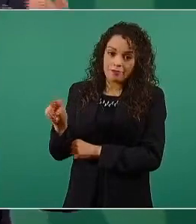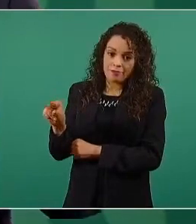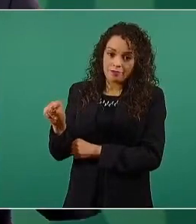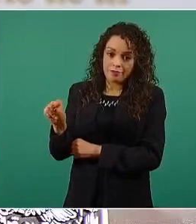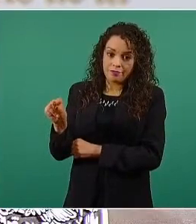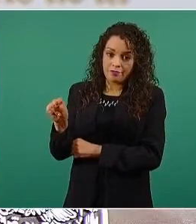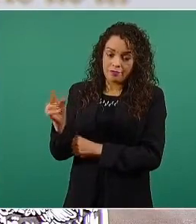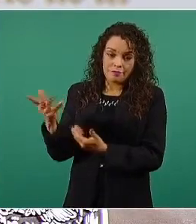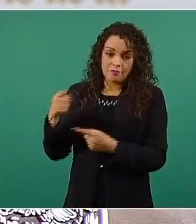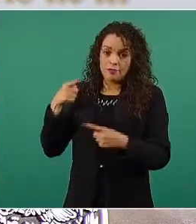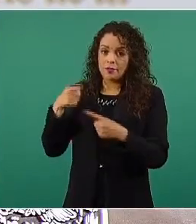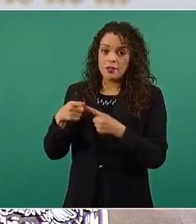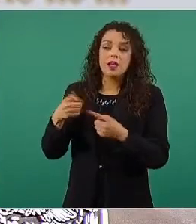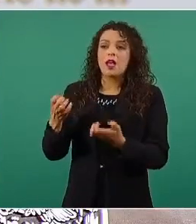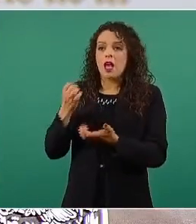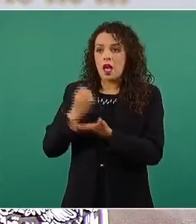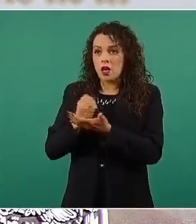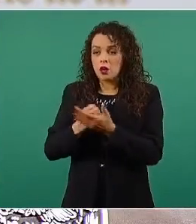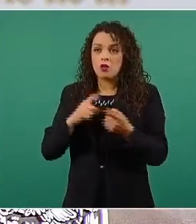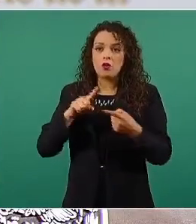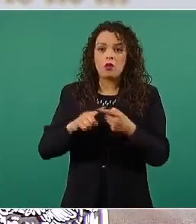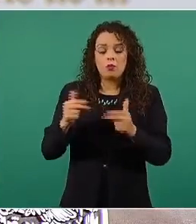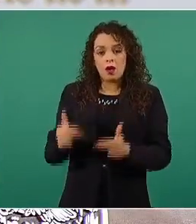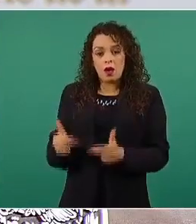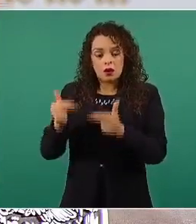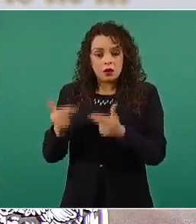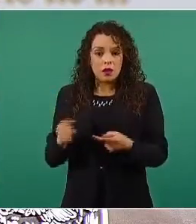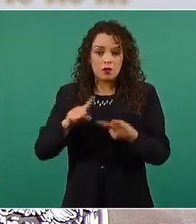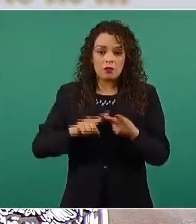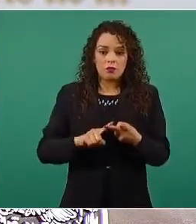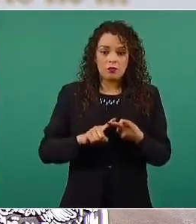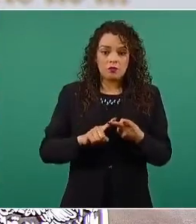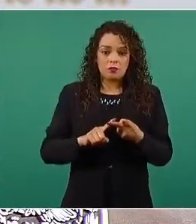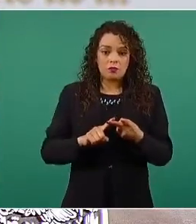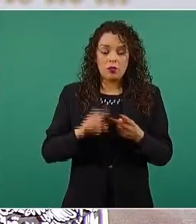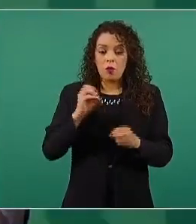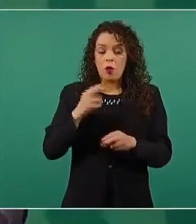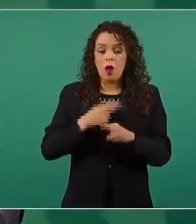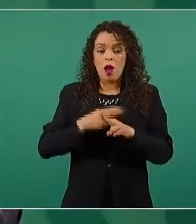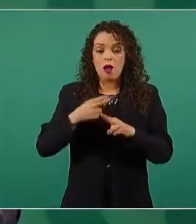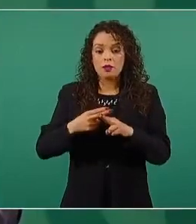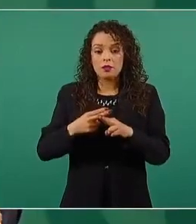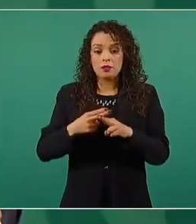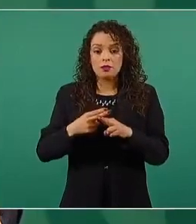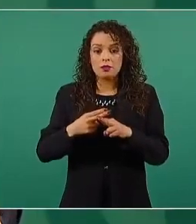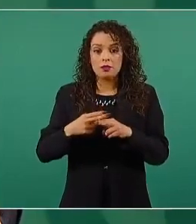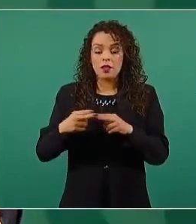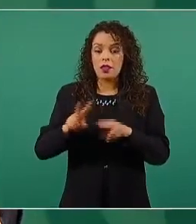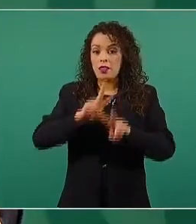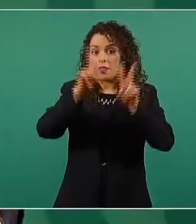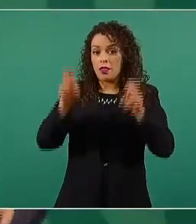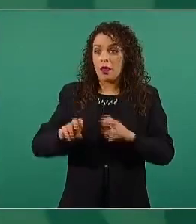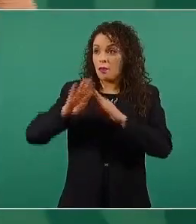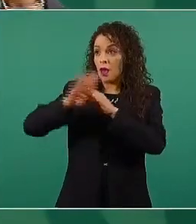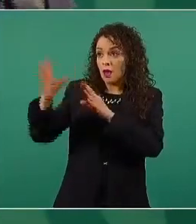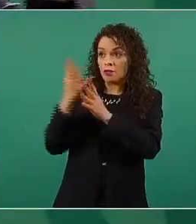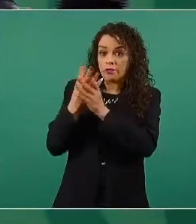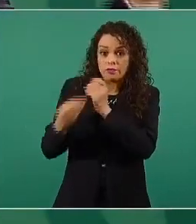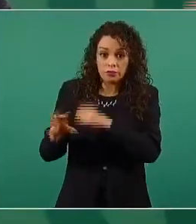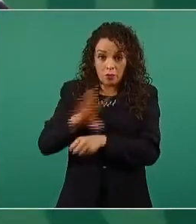en lo económico, en lo comercial, incluso en lo migratorio,